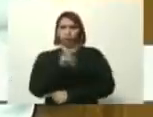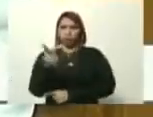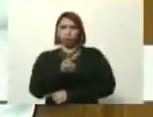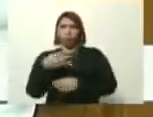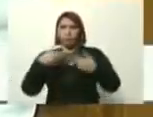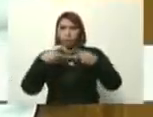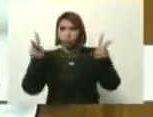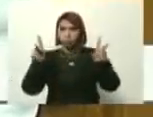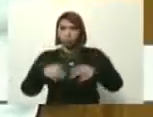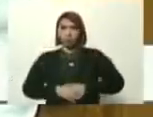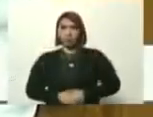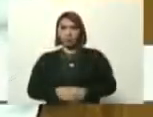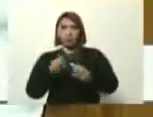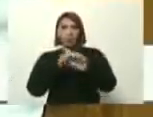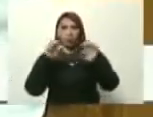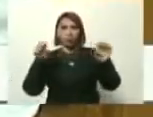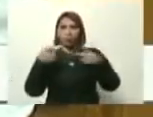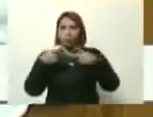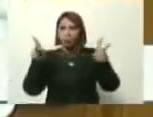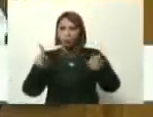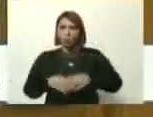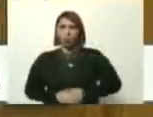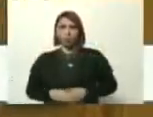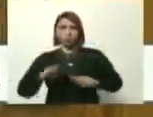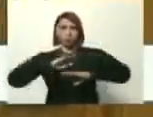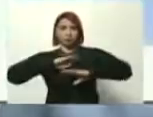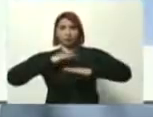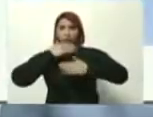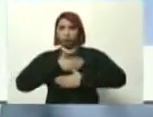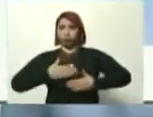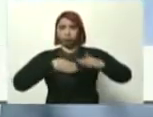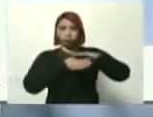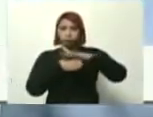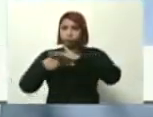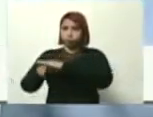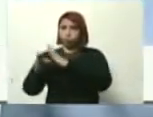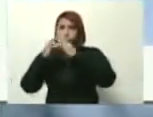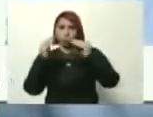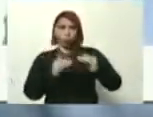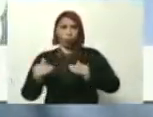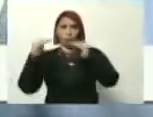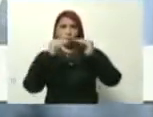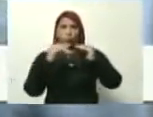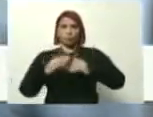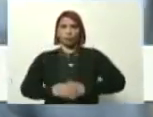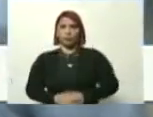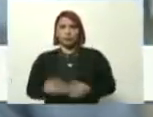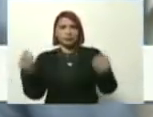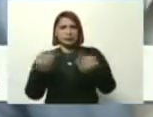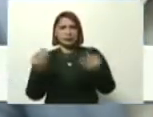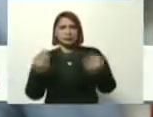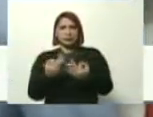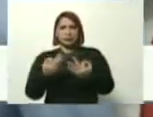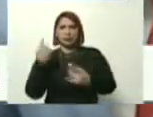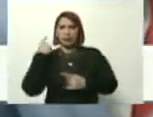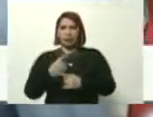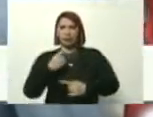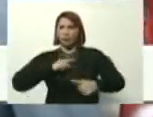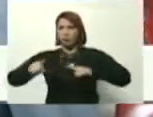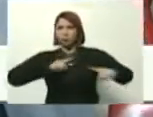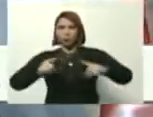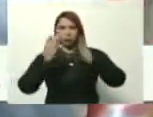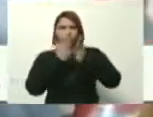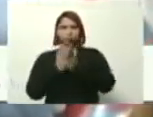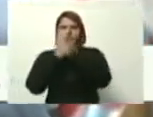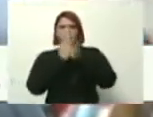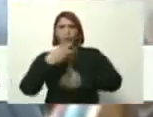pública. Es la educación pública de calidad, de acceso para todos y para todas, y siempre en la procura de la escolaridad de